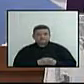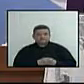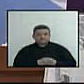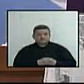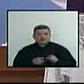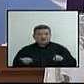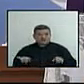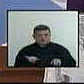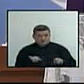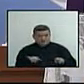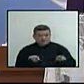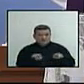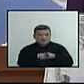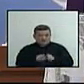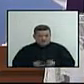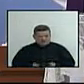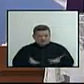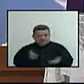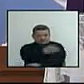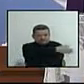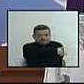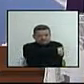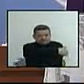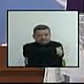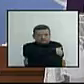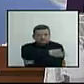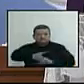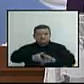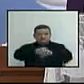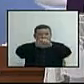Como hermanos, démonos fraternalmente la paz.